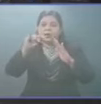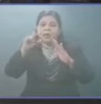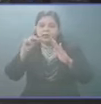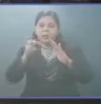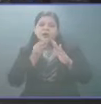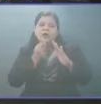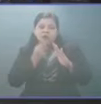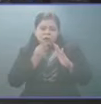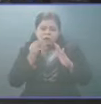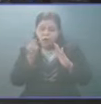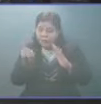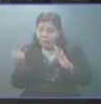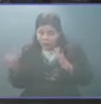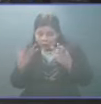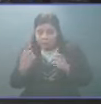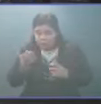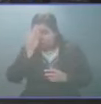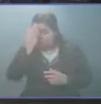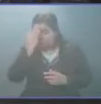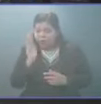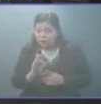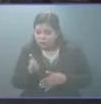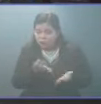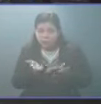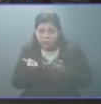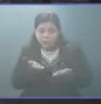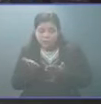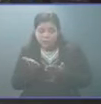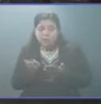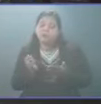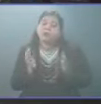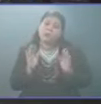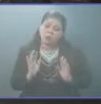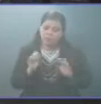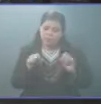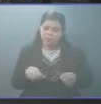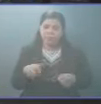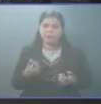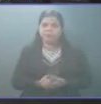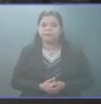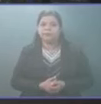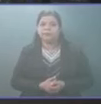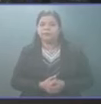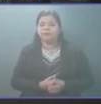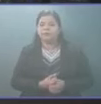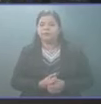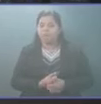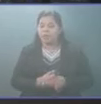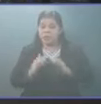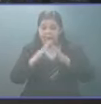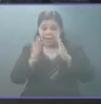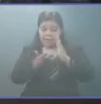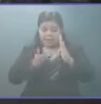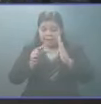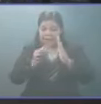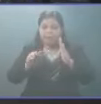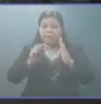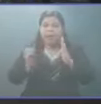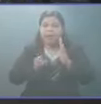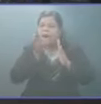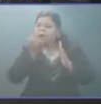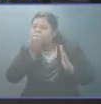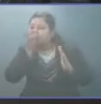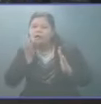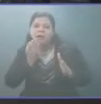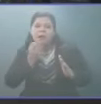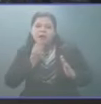interesada en conocer los servicios que ahí se prestan y cómo los pueden encontrar. Sí. Ahora, el Hogar Jardín de los Abuelitos está ubicado